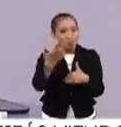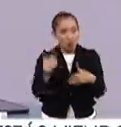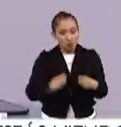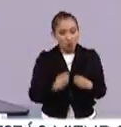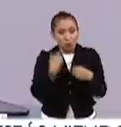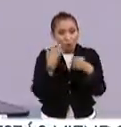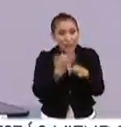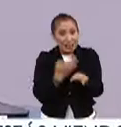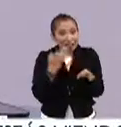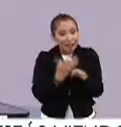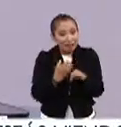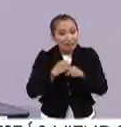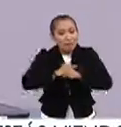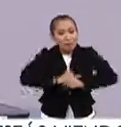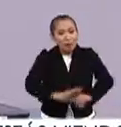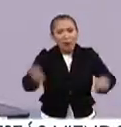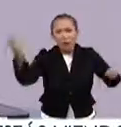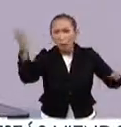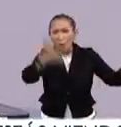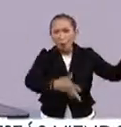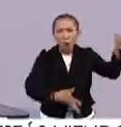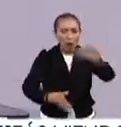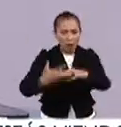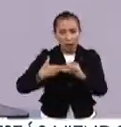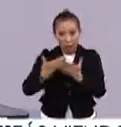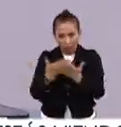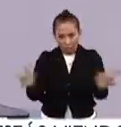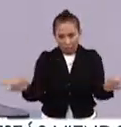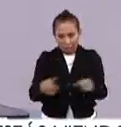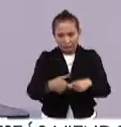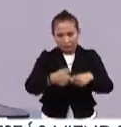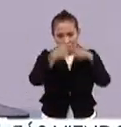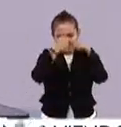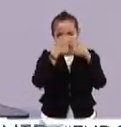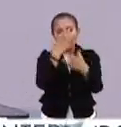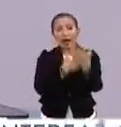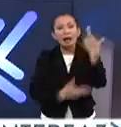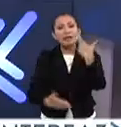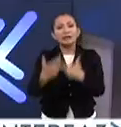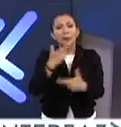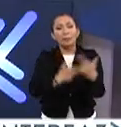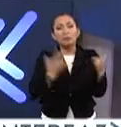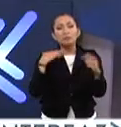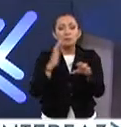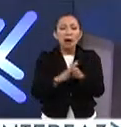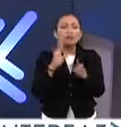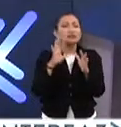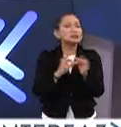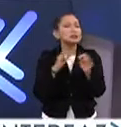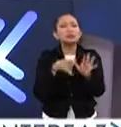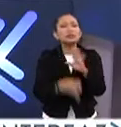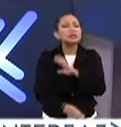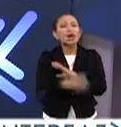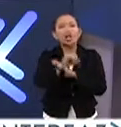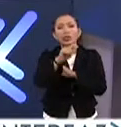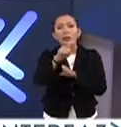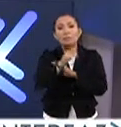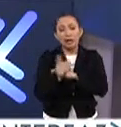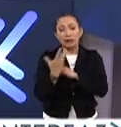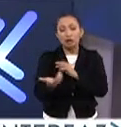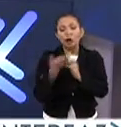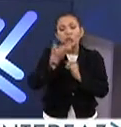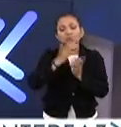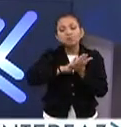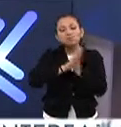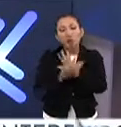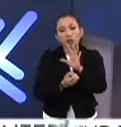estamos viviendo de la información, ¿no? Si te parece, vamos a una breve pausa y regresando nos platicas cómo es que Notimex se está